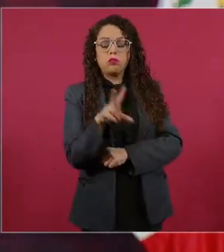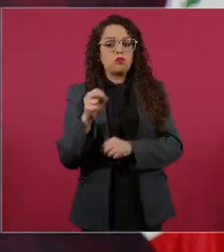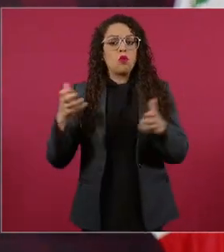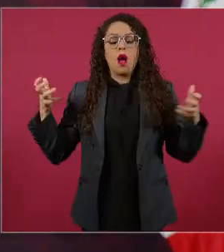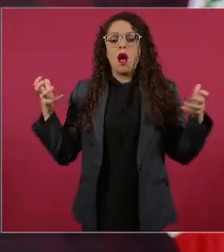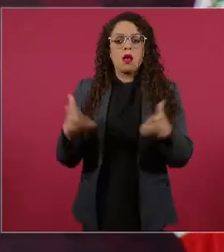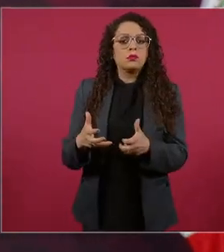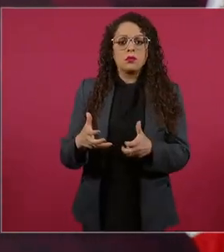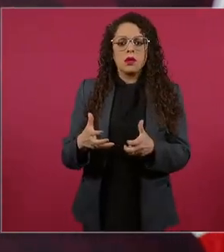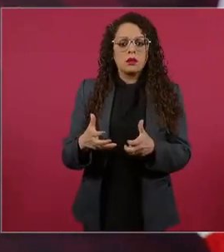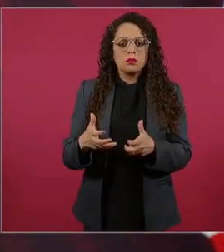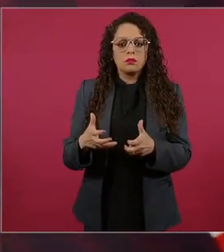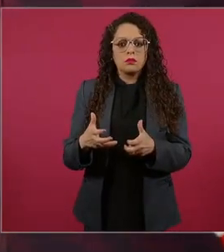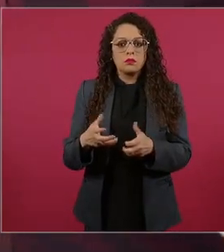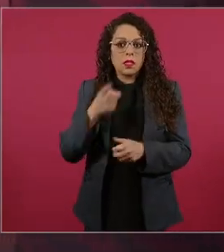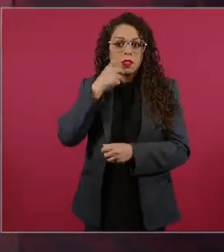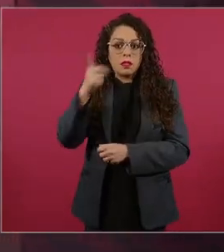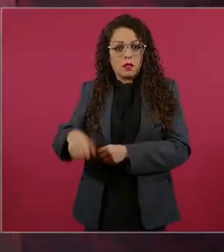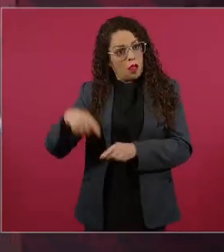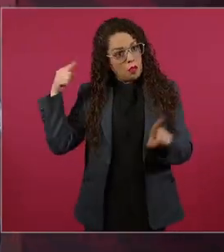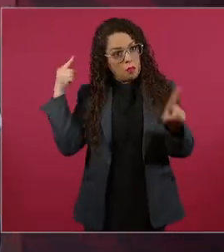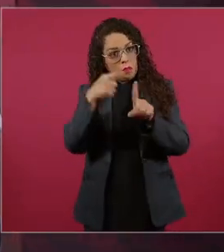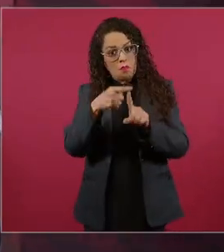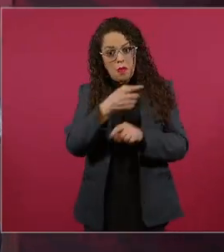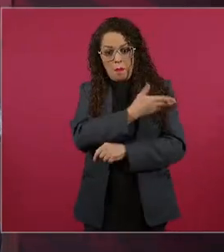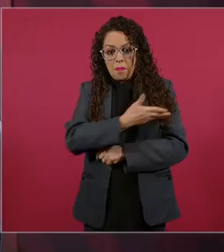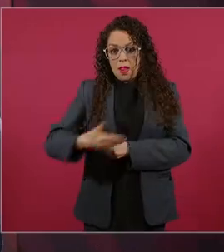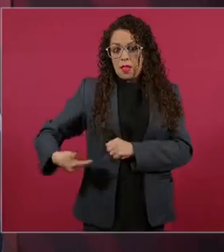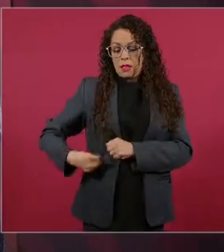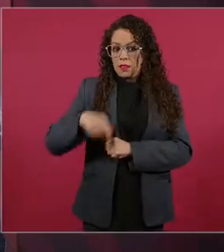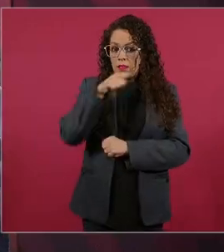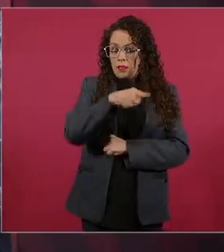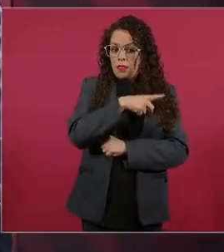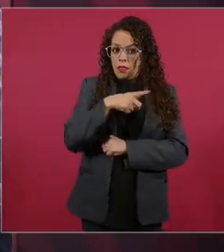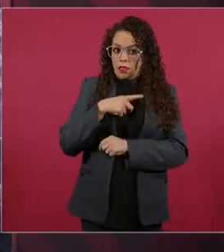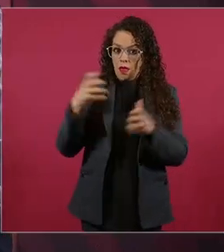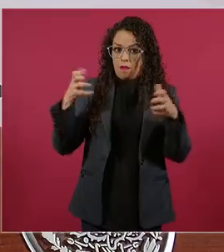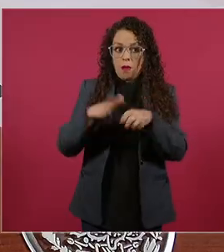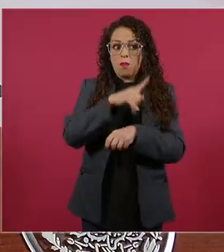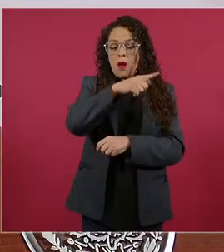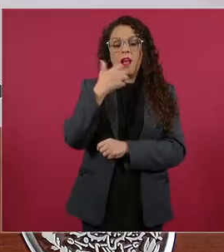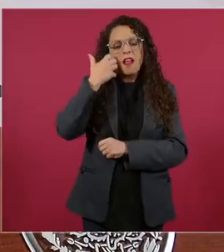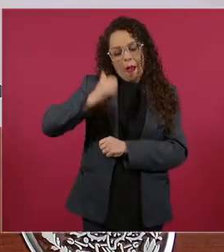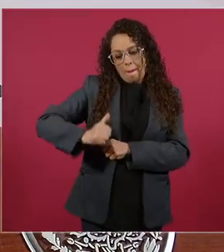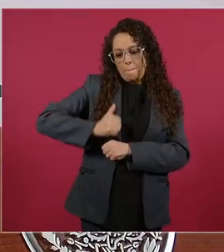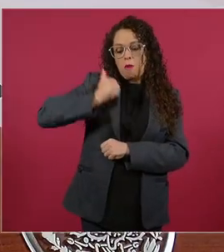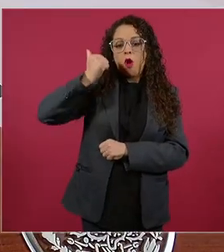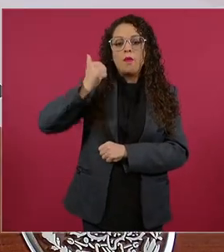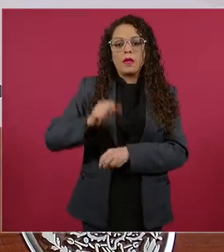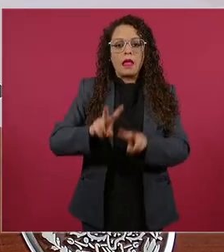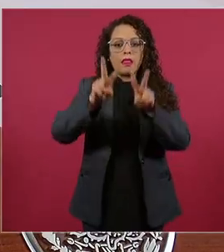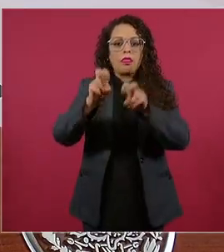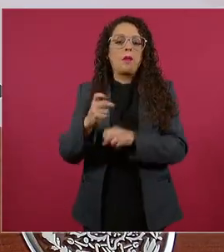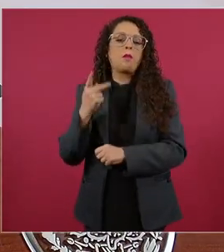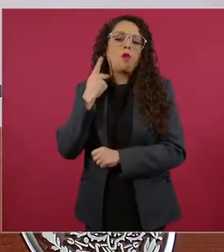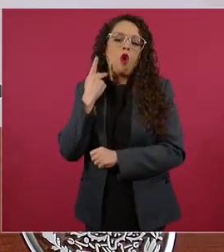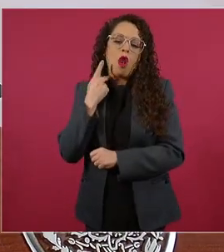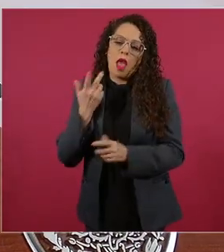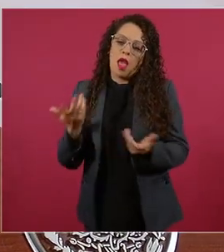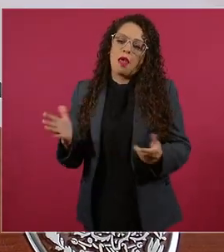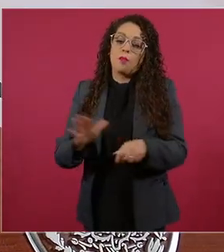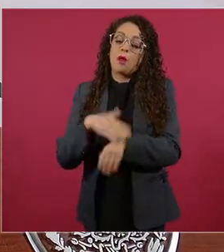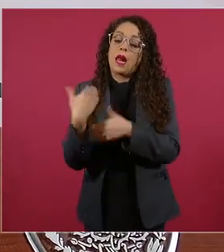órdenes del presidente para sacar raja política porque vienen